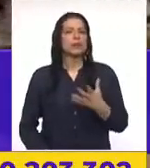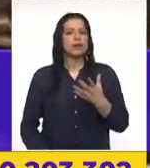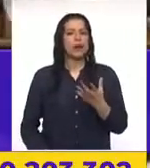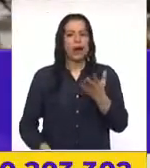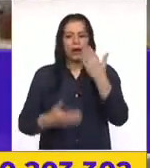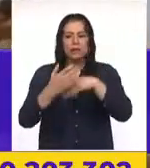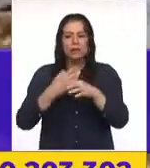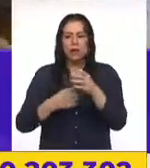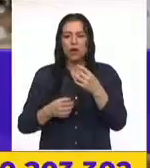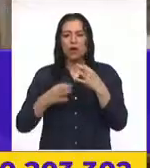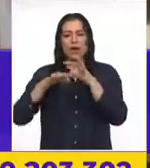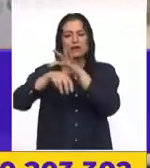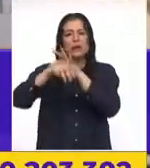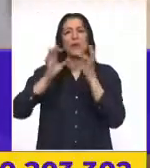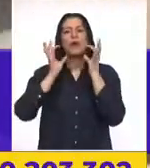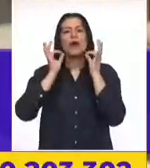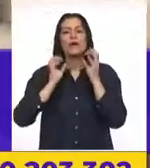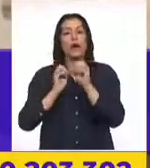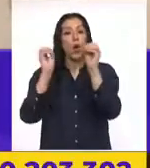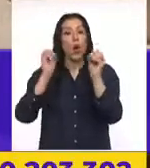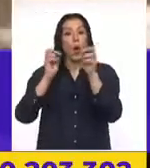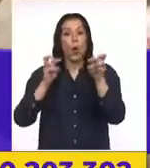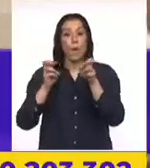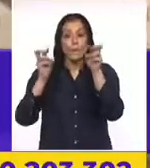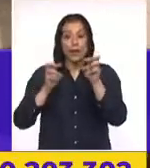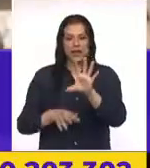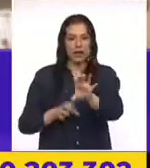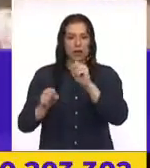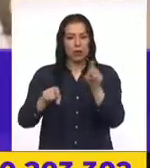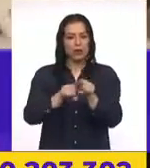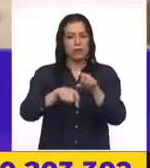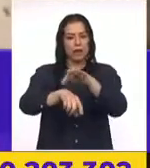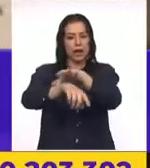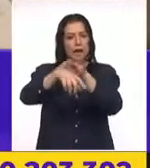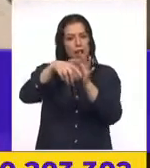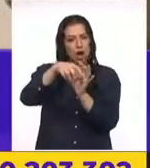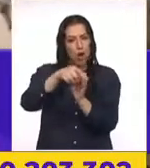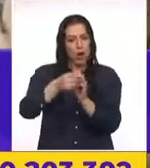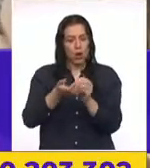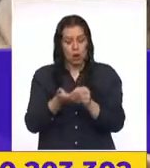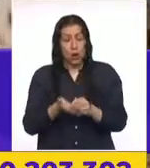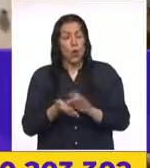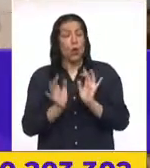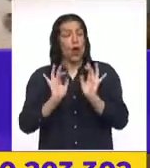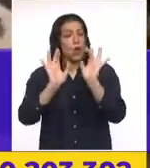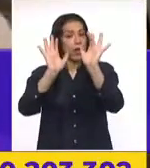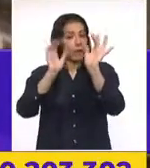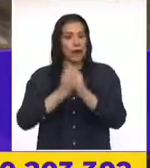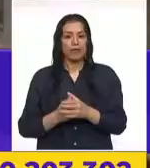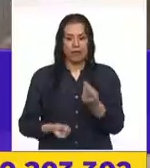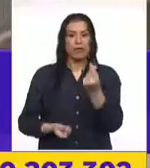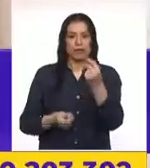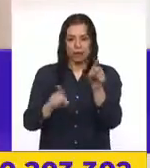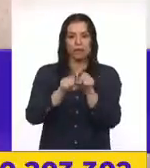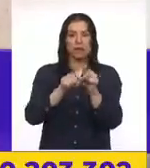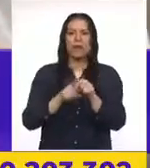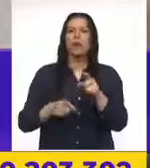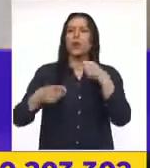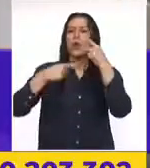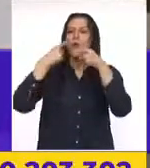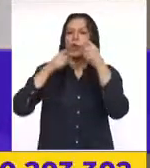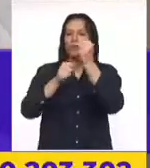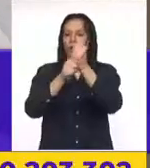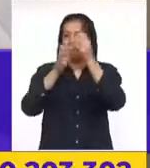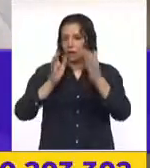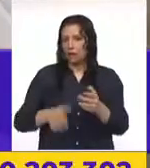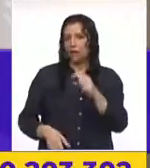las joyas que quiso, de oro y plata, además de relojes, diamantes y dinero en efectivo. Según detalla una de las trabajadoras de la